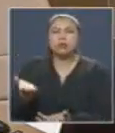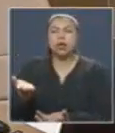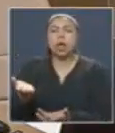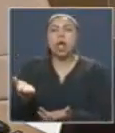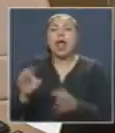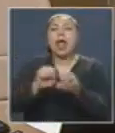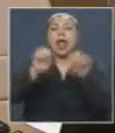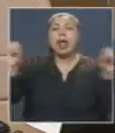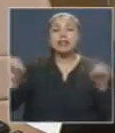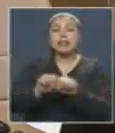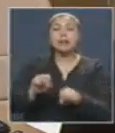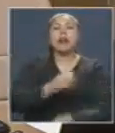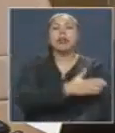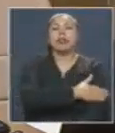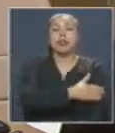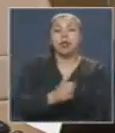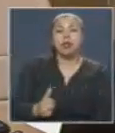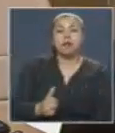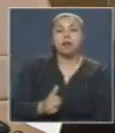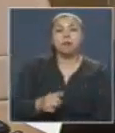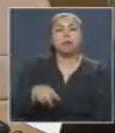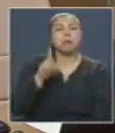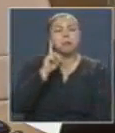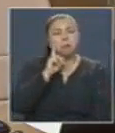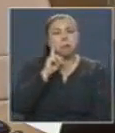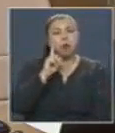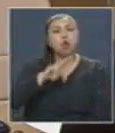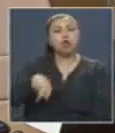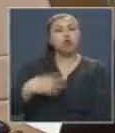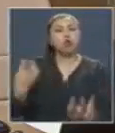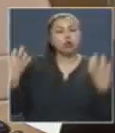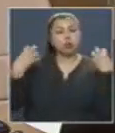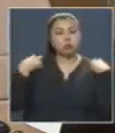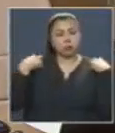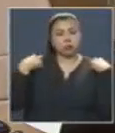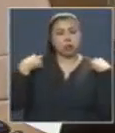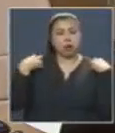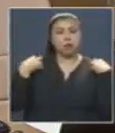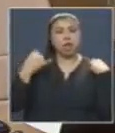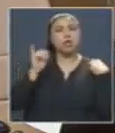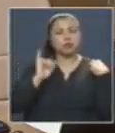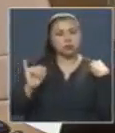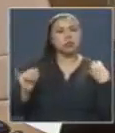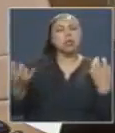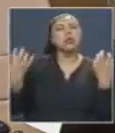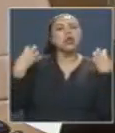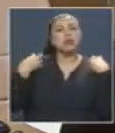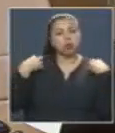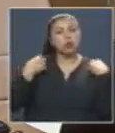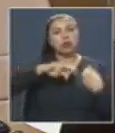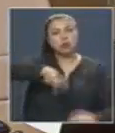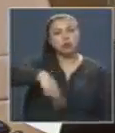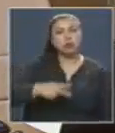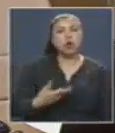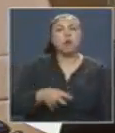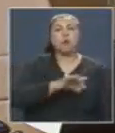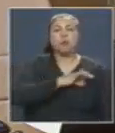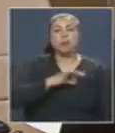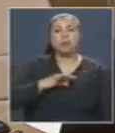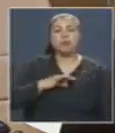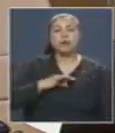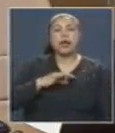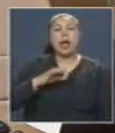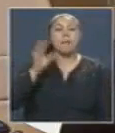el sistema AFP, del cual teníamos que hacernos cargo y tenemos que hacernos cargo. Por eso la ministra